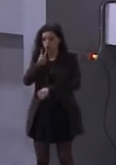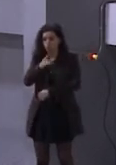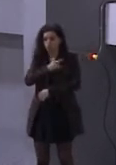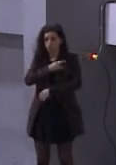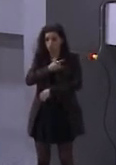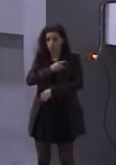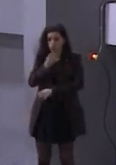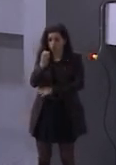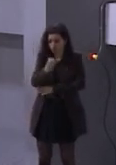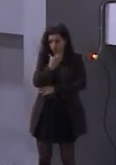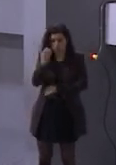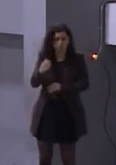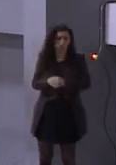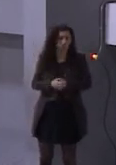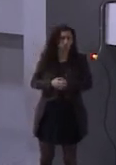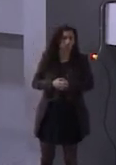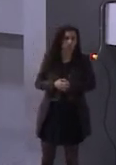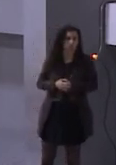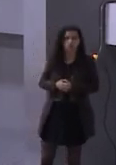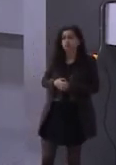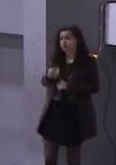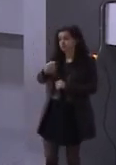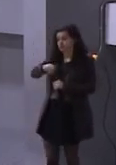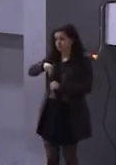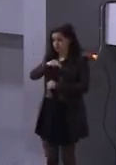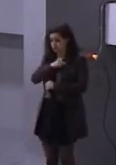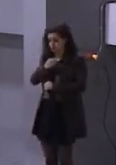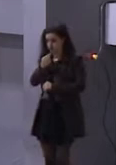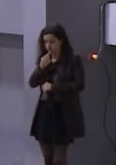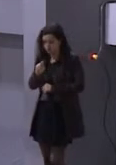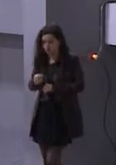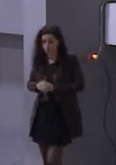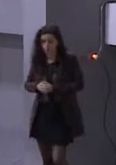país. Entonces reportamos a nivel de